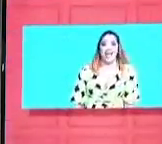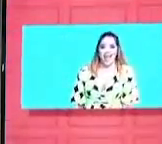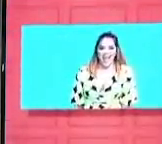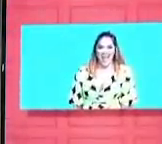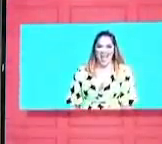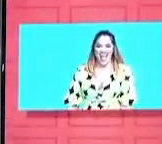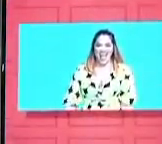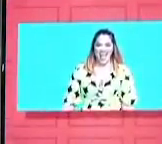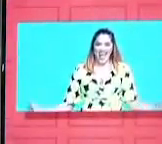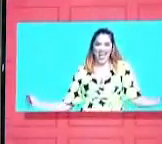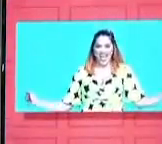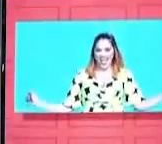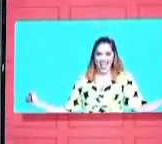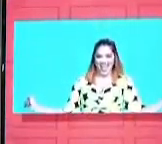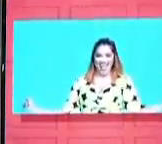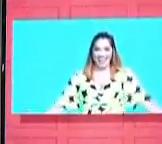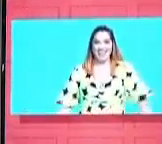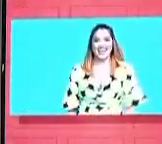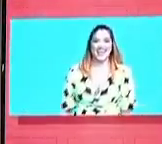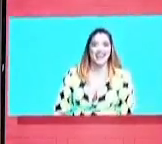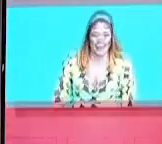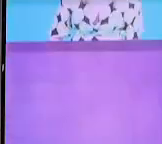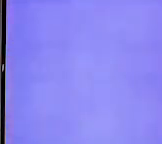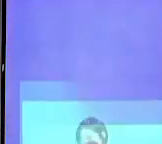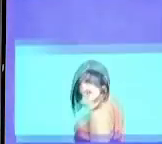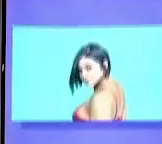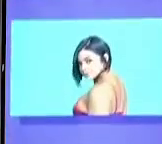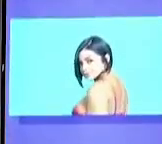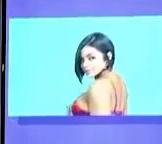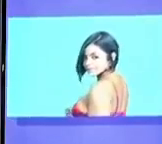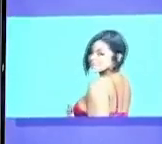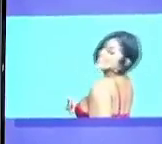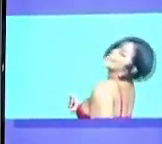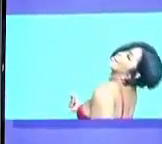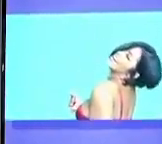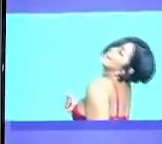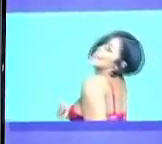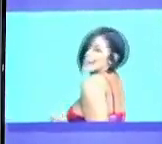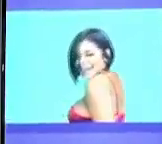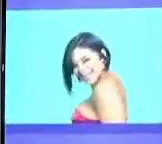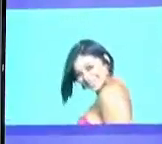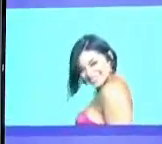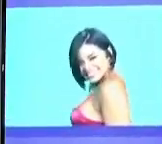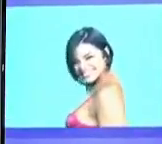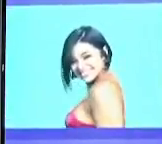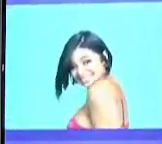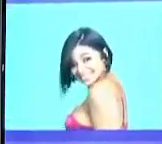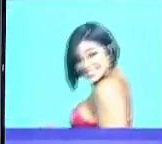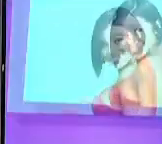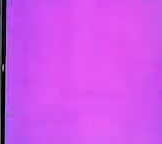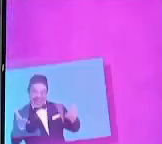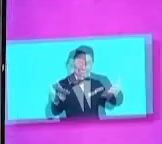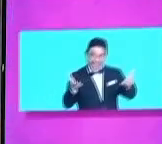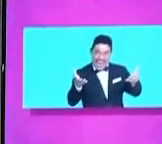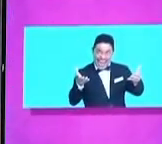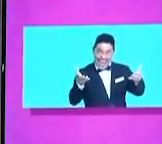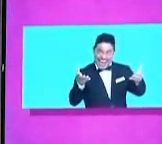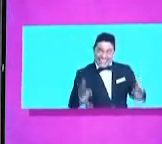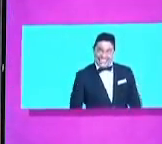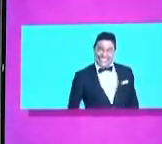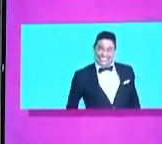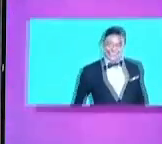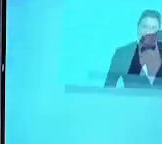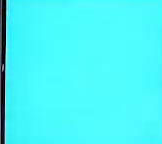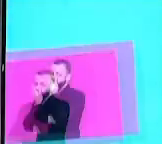Manuel Jiménez. Agradece, que esa es la función de él. Otto Vaca. ¿Qué pasó, Víctor,